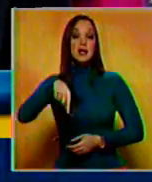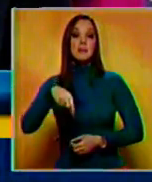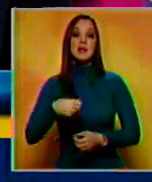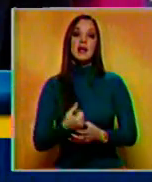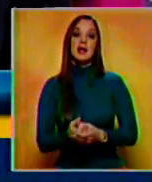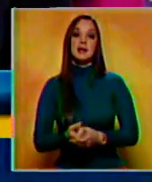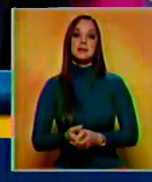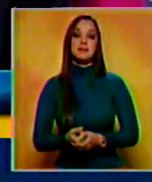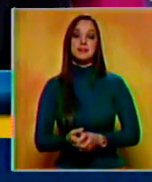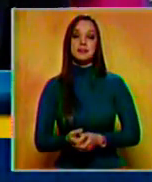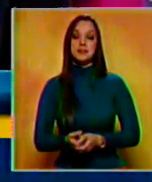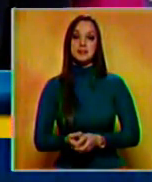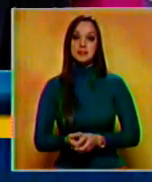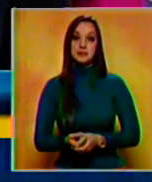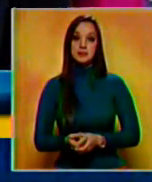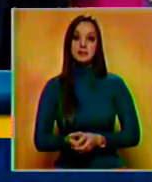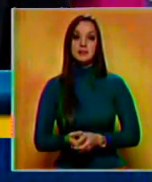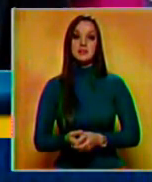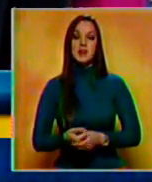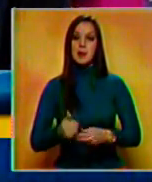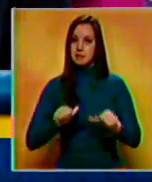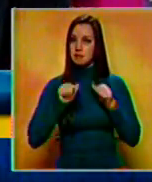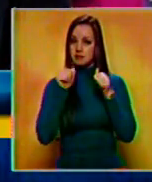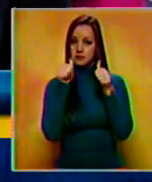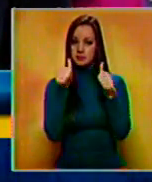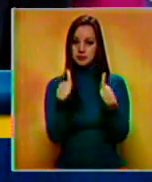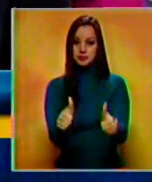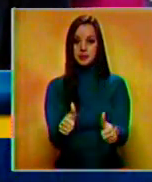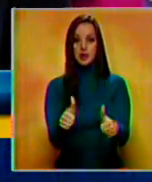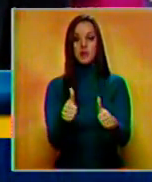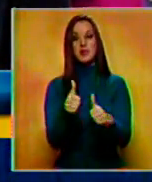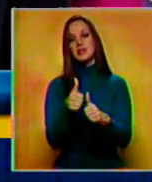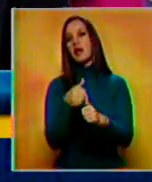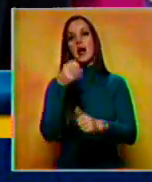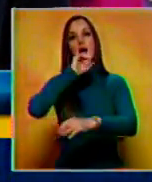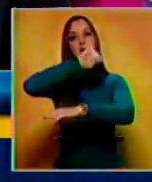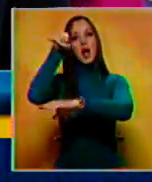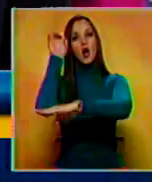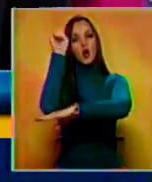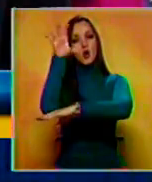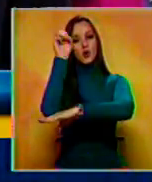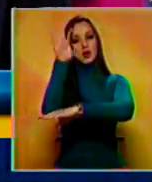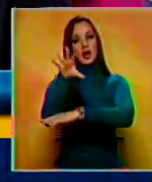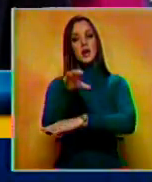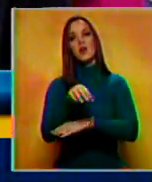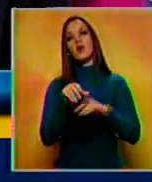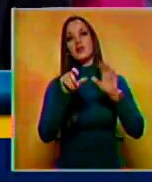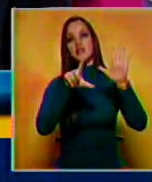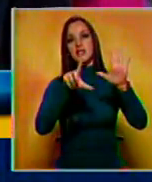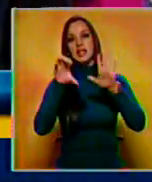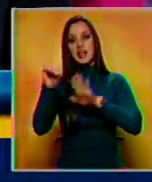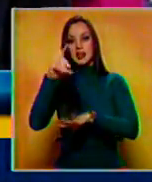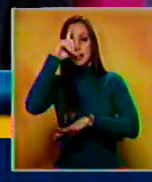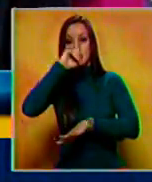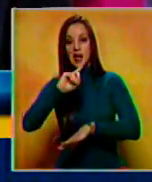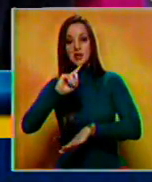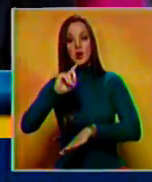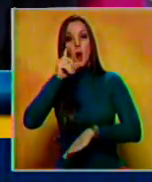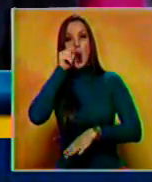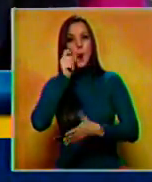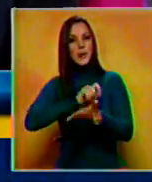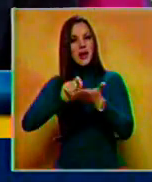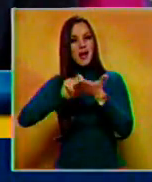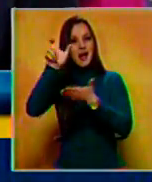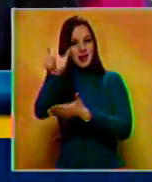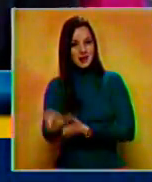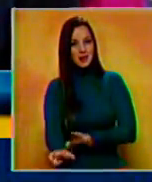pensada para iniciar la jornada del centenario de César Rengifo,